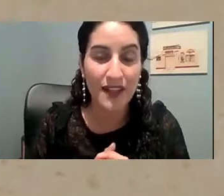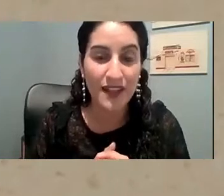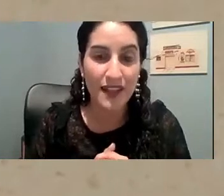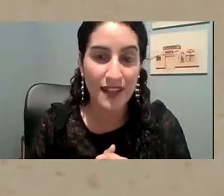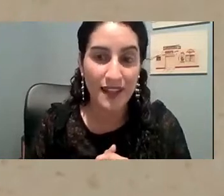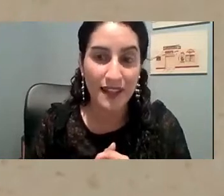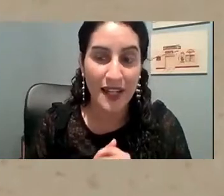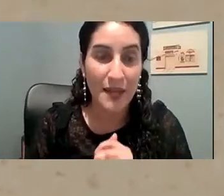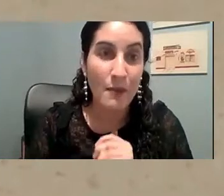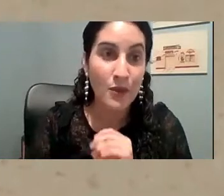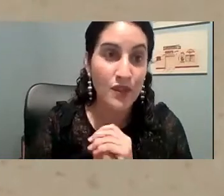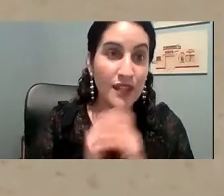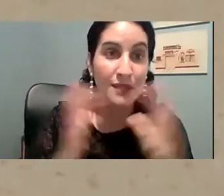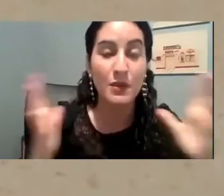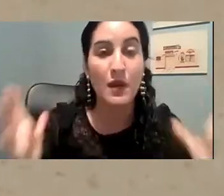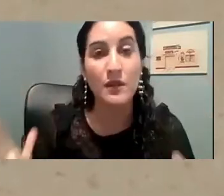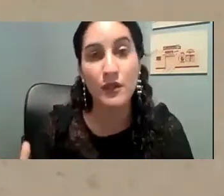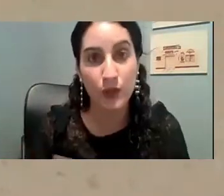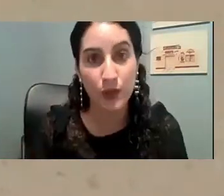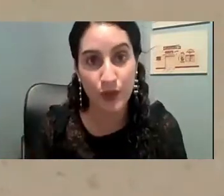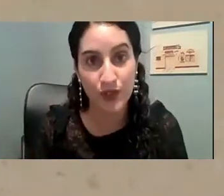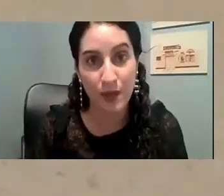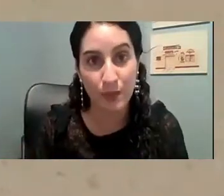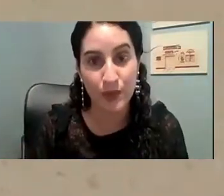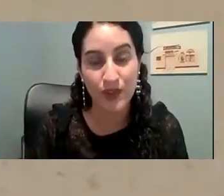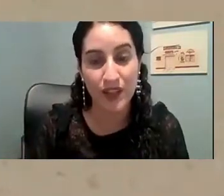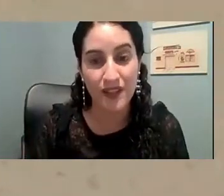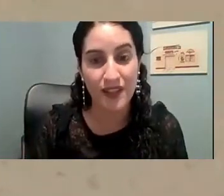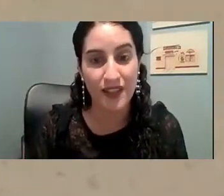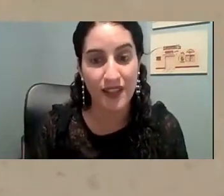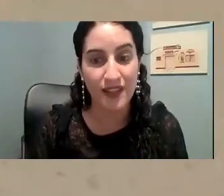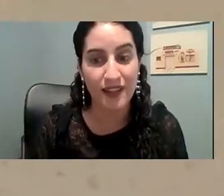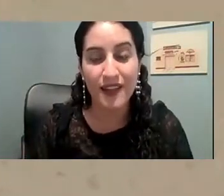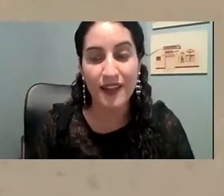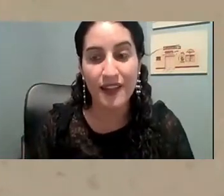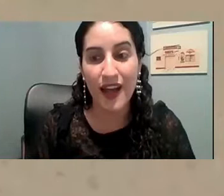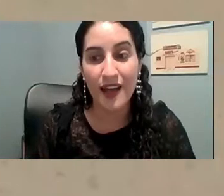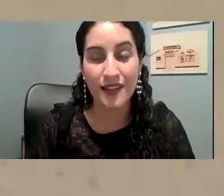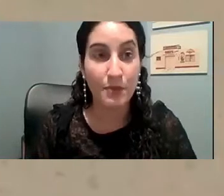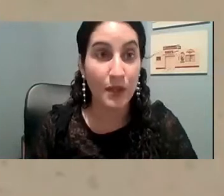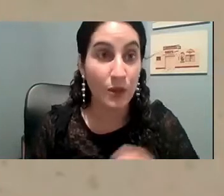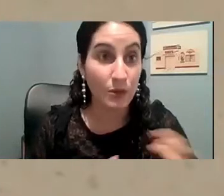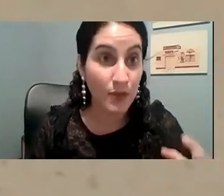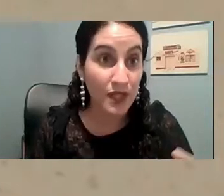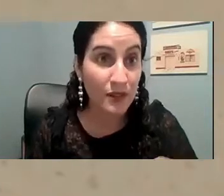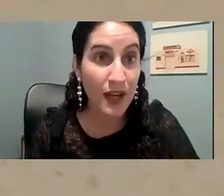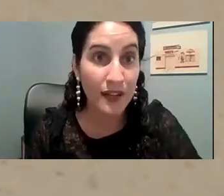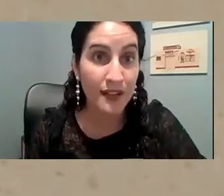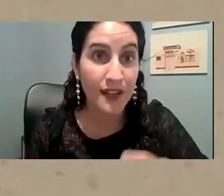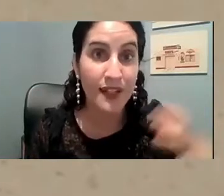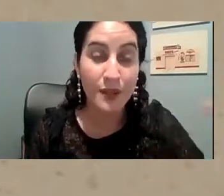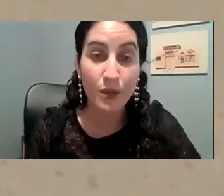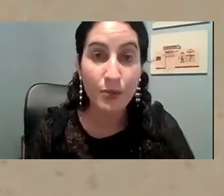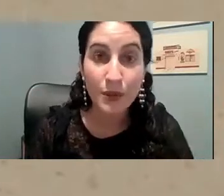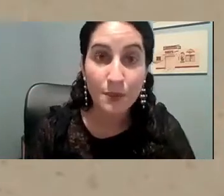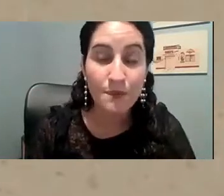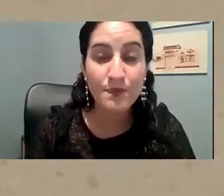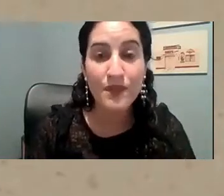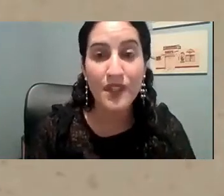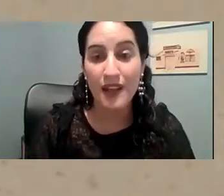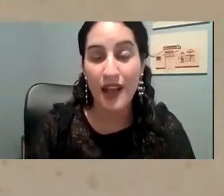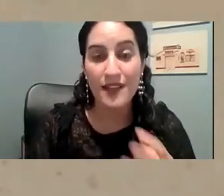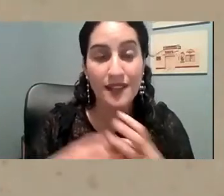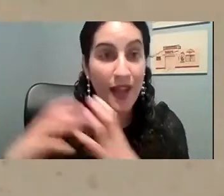van, le llamamos de arte peruano de todos los tiempos, desde arte precolombino, arte del antiguo